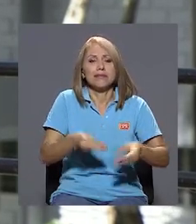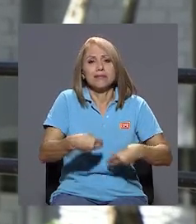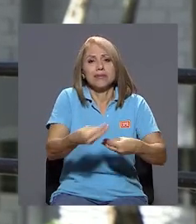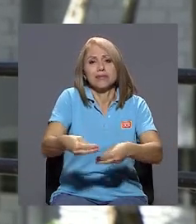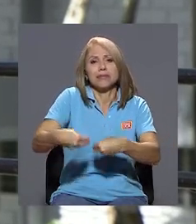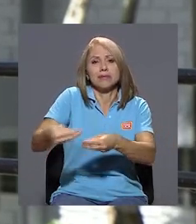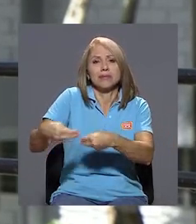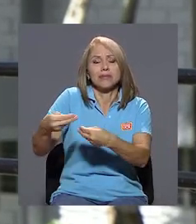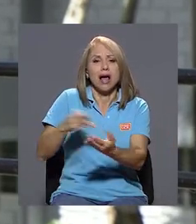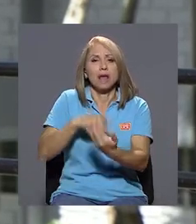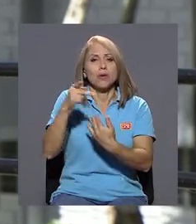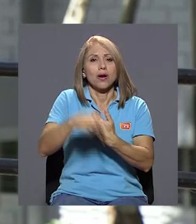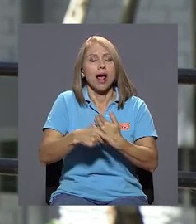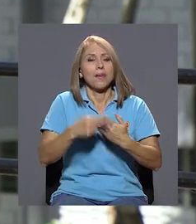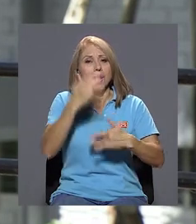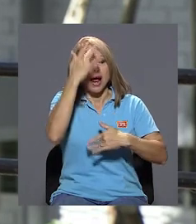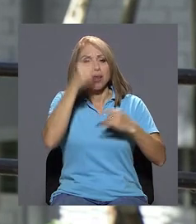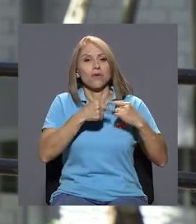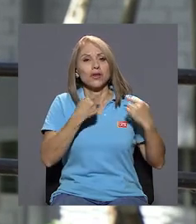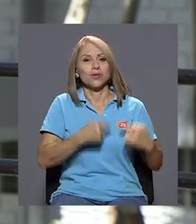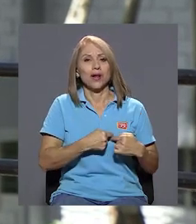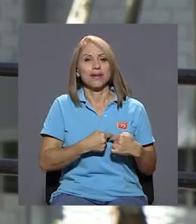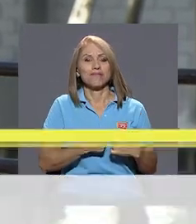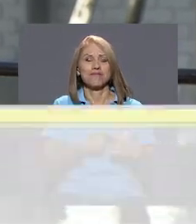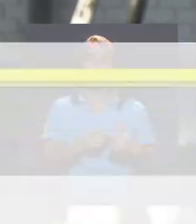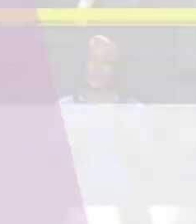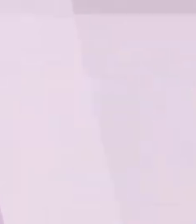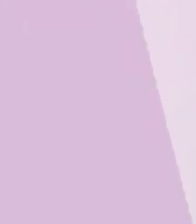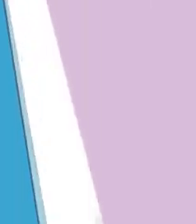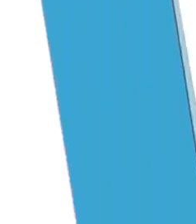ese aporte al programa cardiovascular.